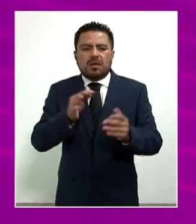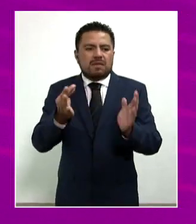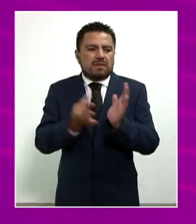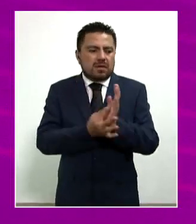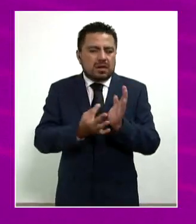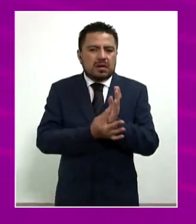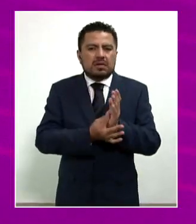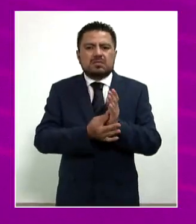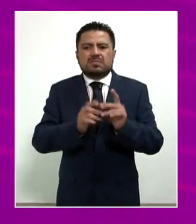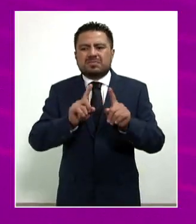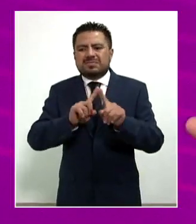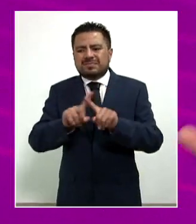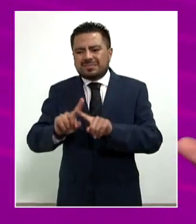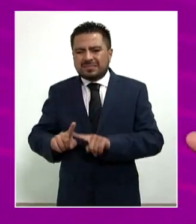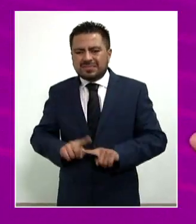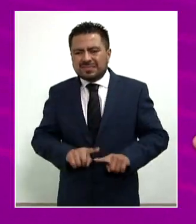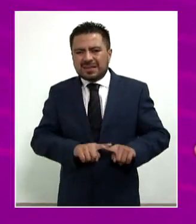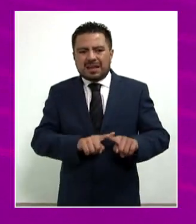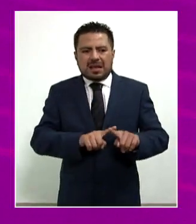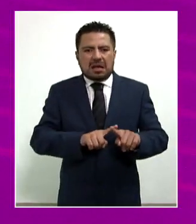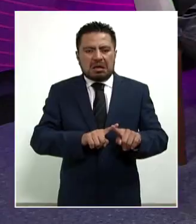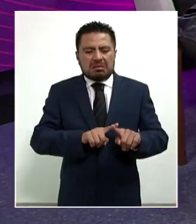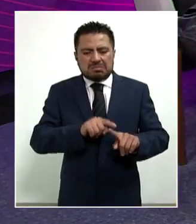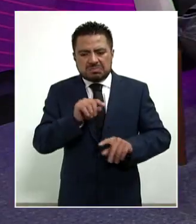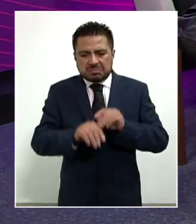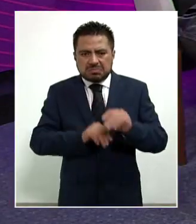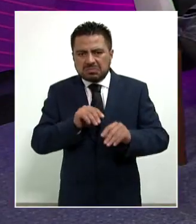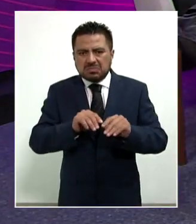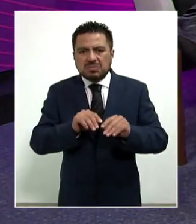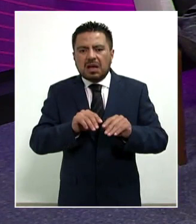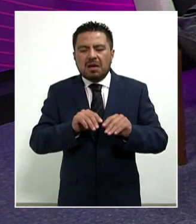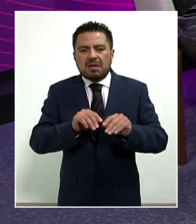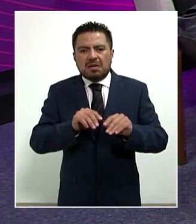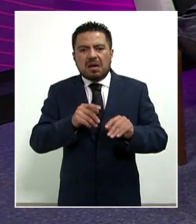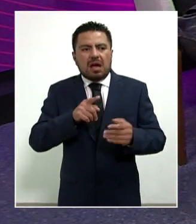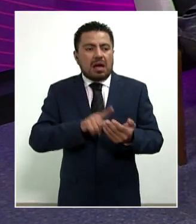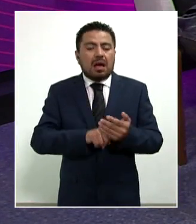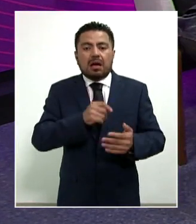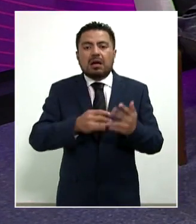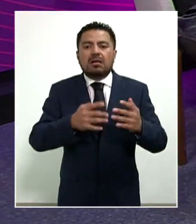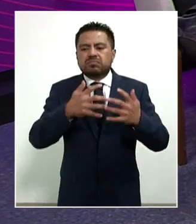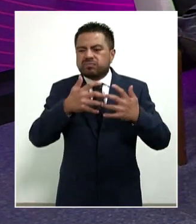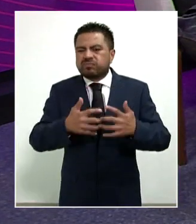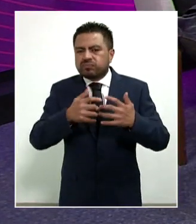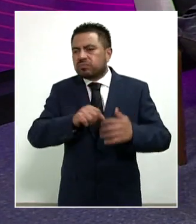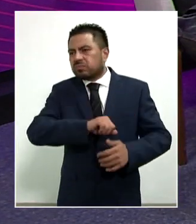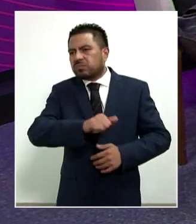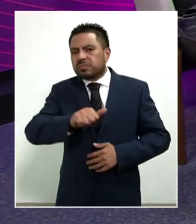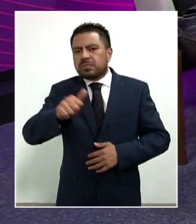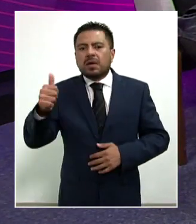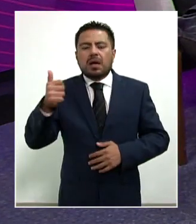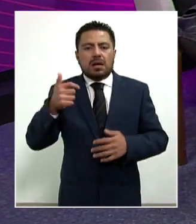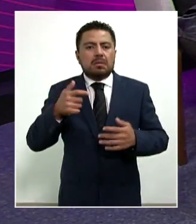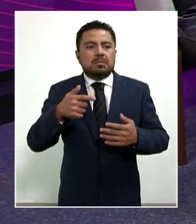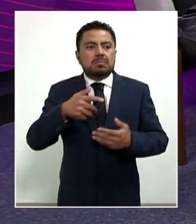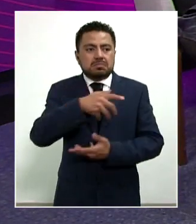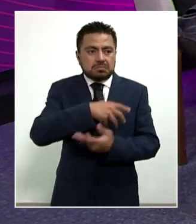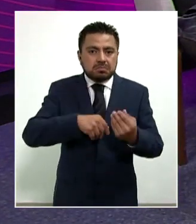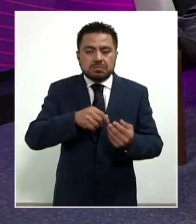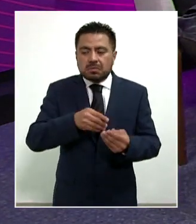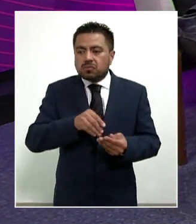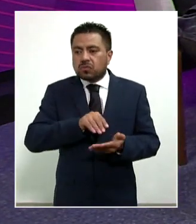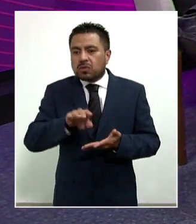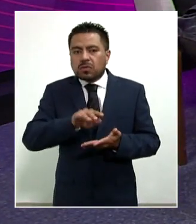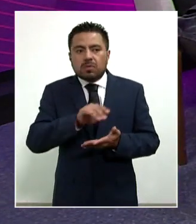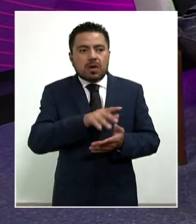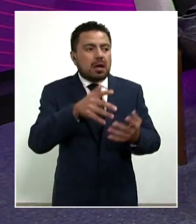fierros, de inmuebles, de activos físicos, pues. Es decir, el resto de las empresas que generan empleos no